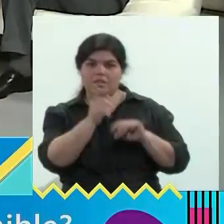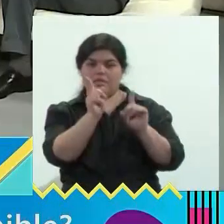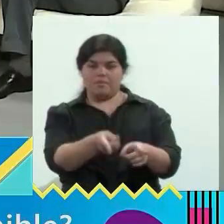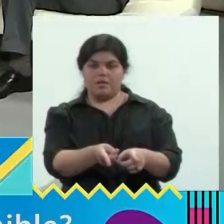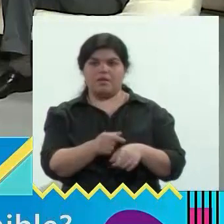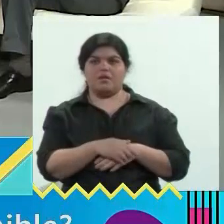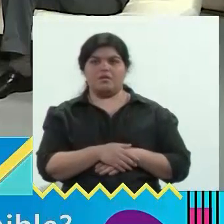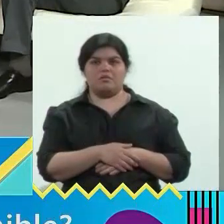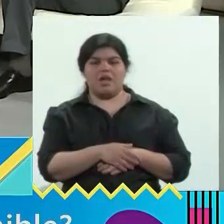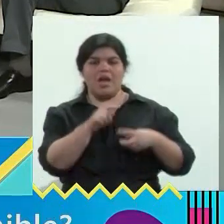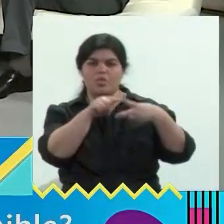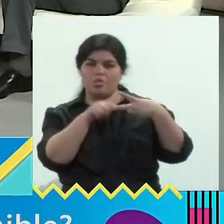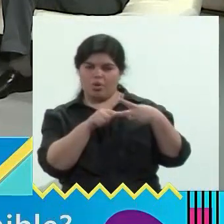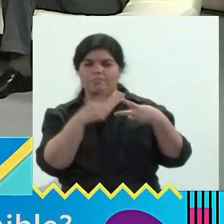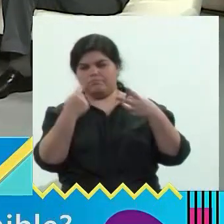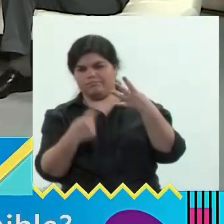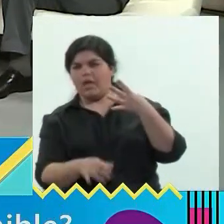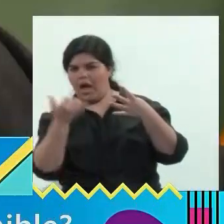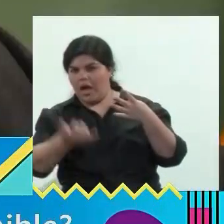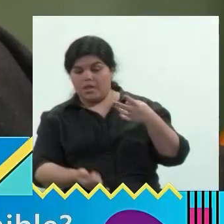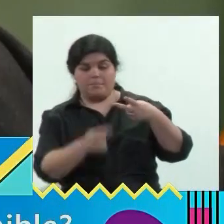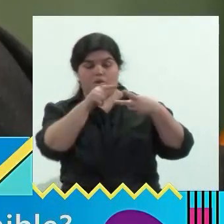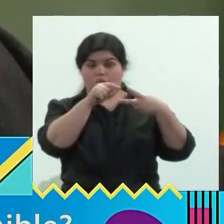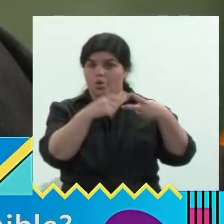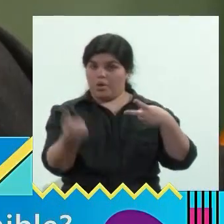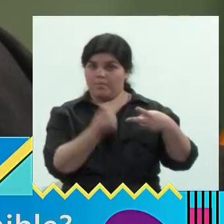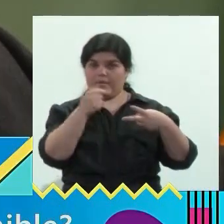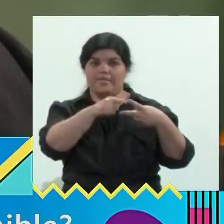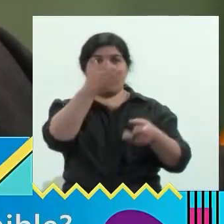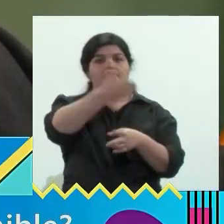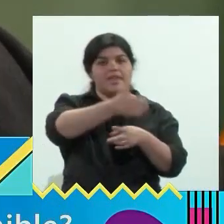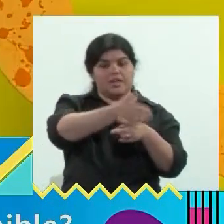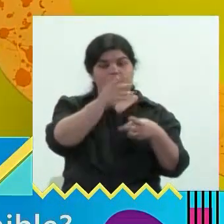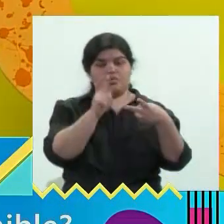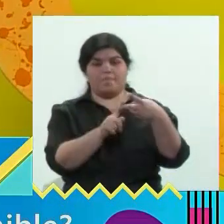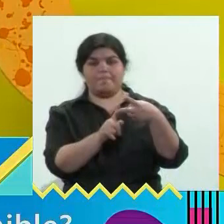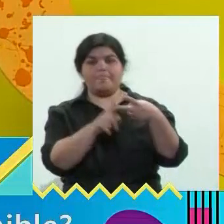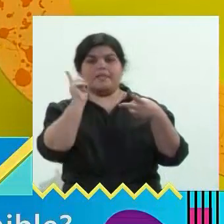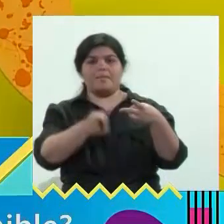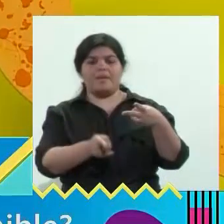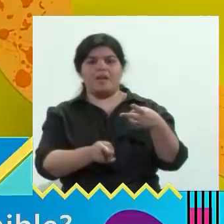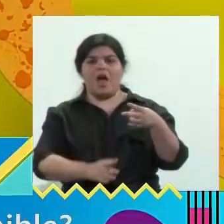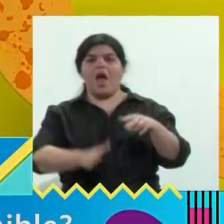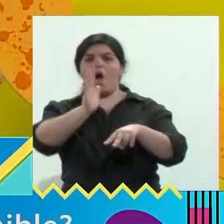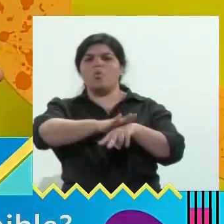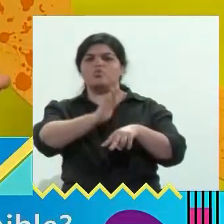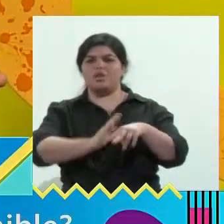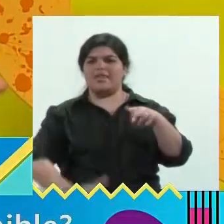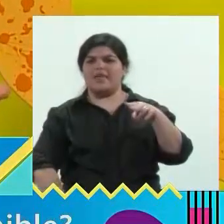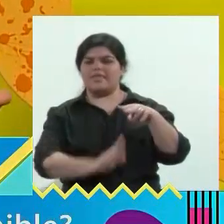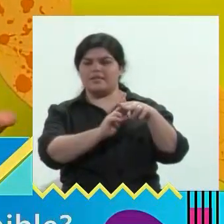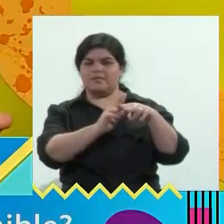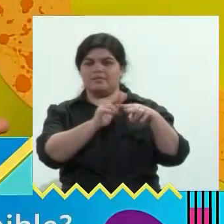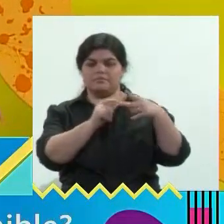hay muchos más, pero el vector del derecho y de la autoridad son dos vectores muy importantes